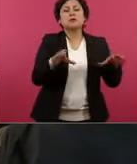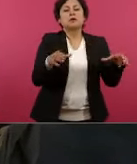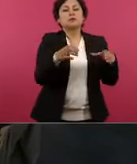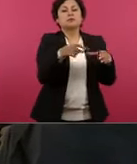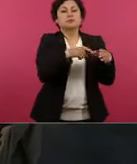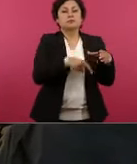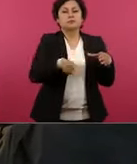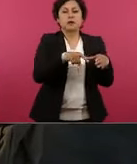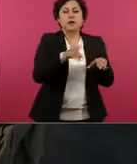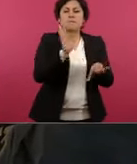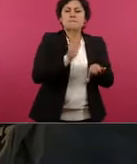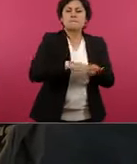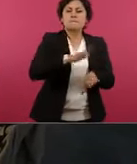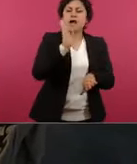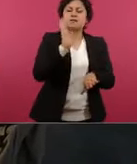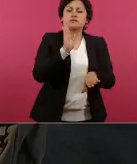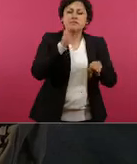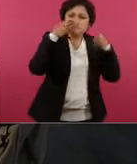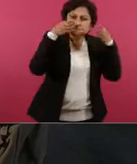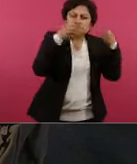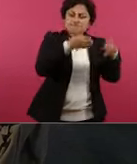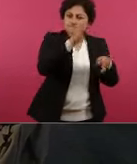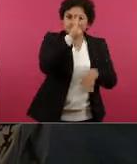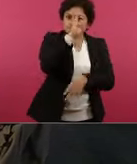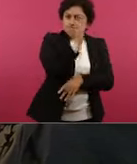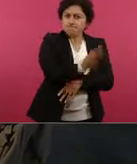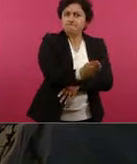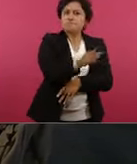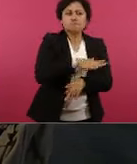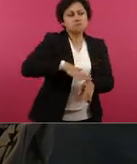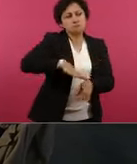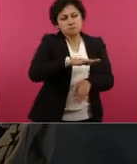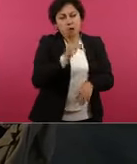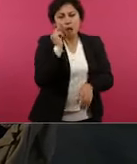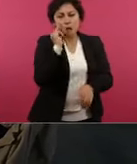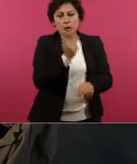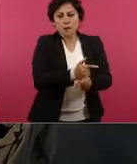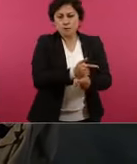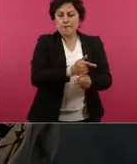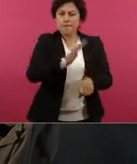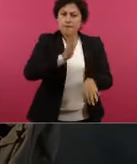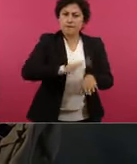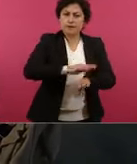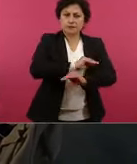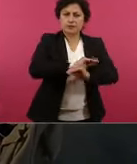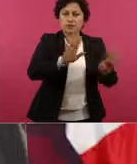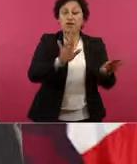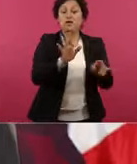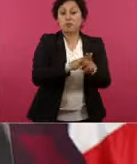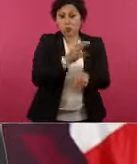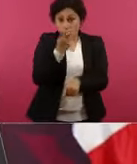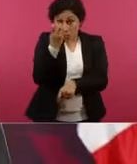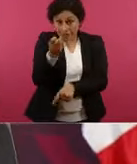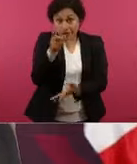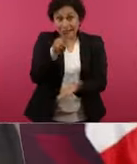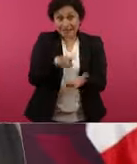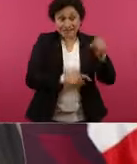tomarlo en cuenta. Por eso hay muchísimos periódicos